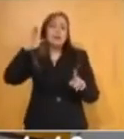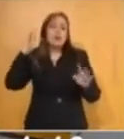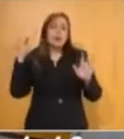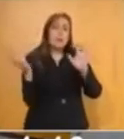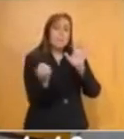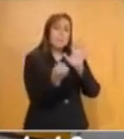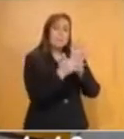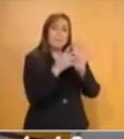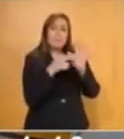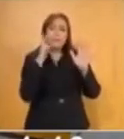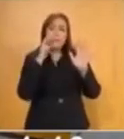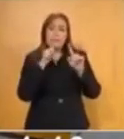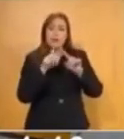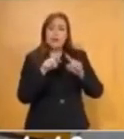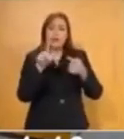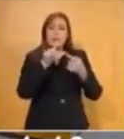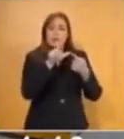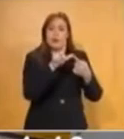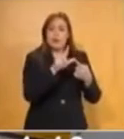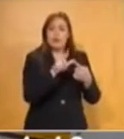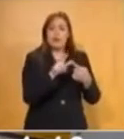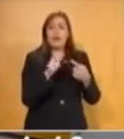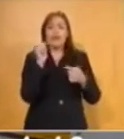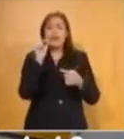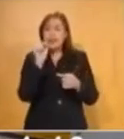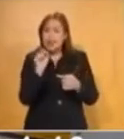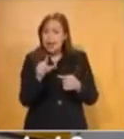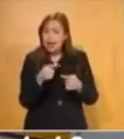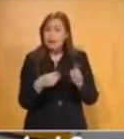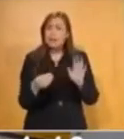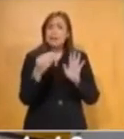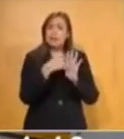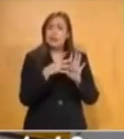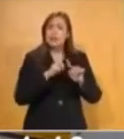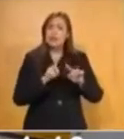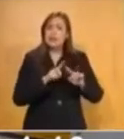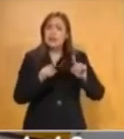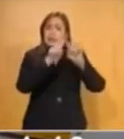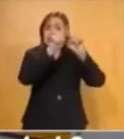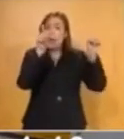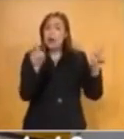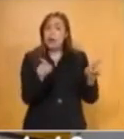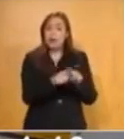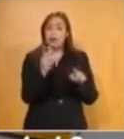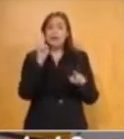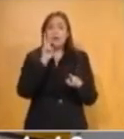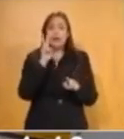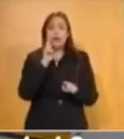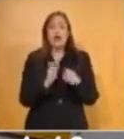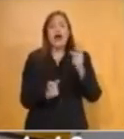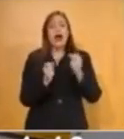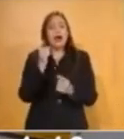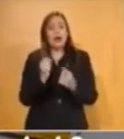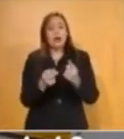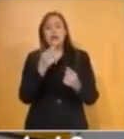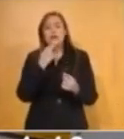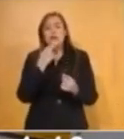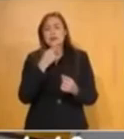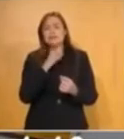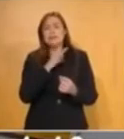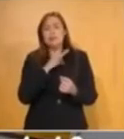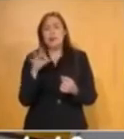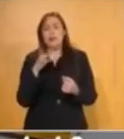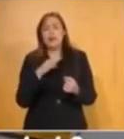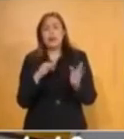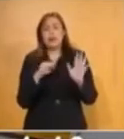onomatopeya. También vas a agregar los diferentes tipos de burbujas que vimos, unas que sirven como para un diálogo o que